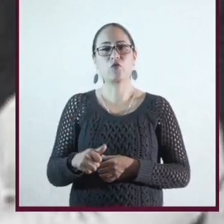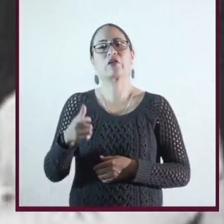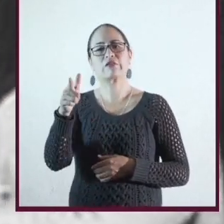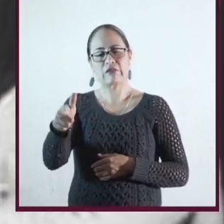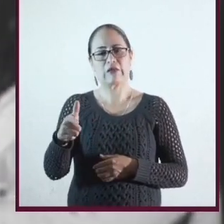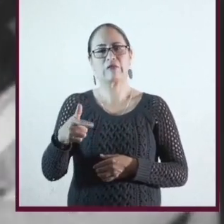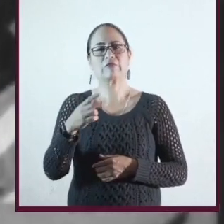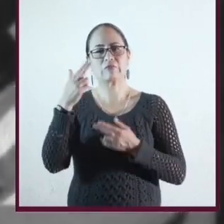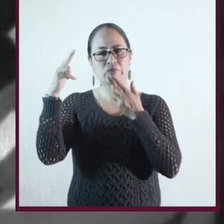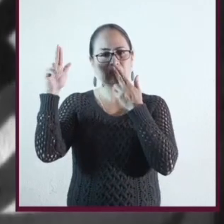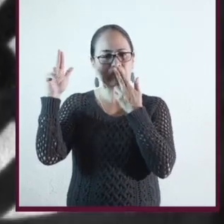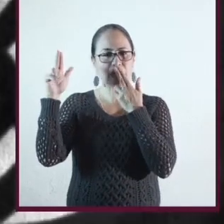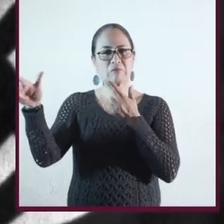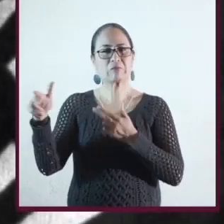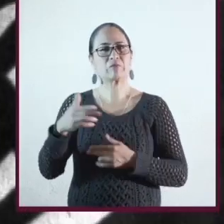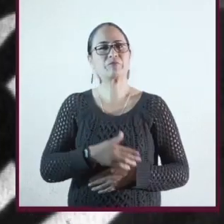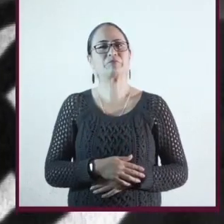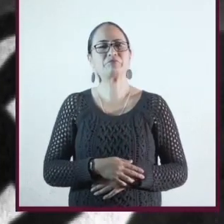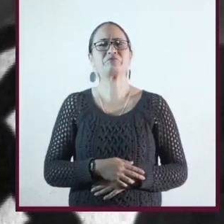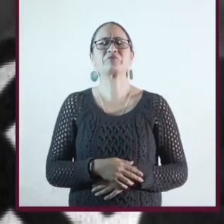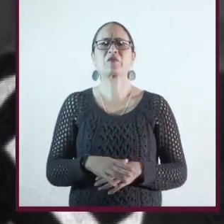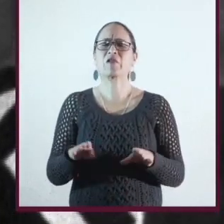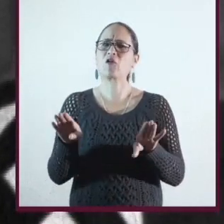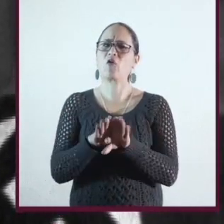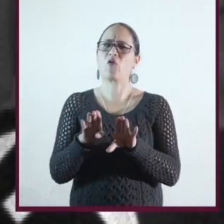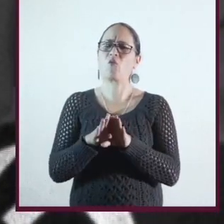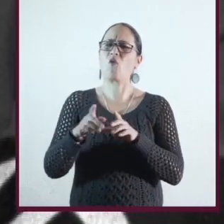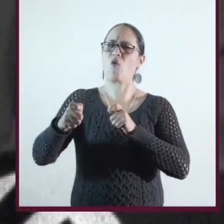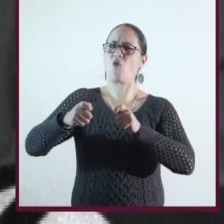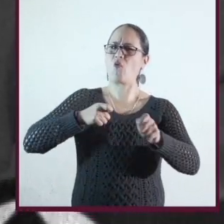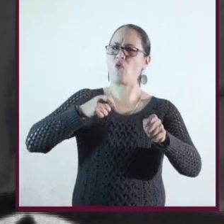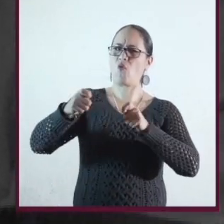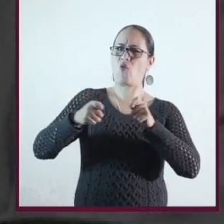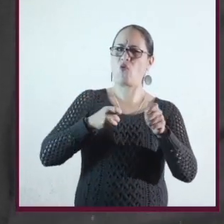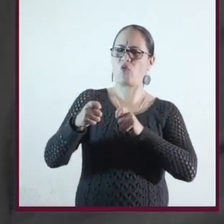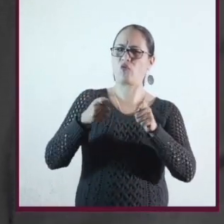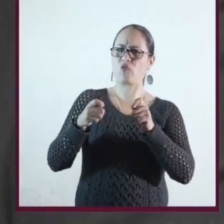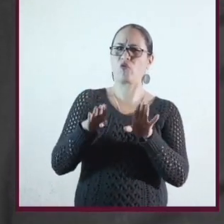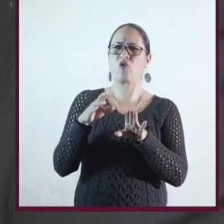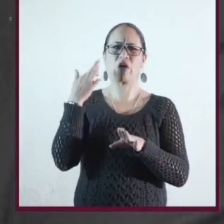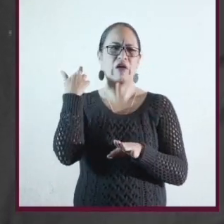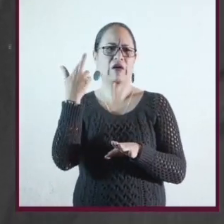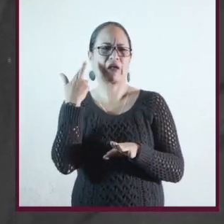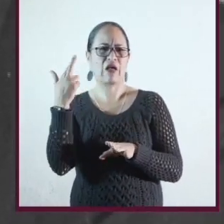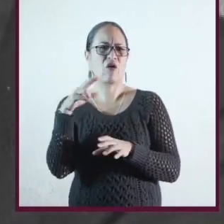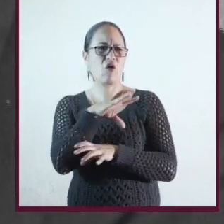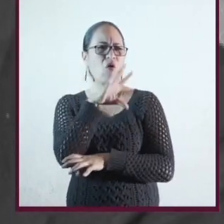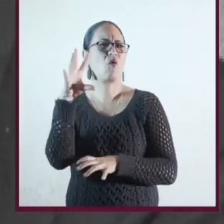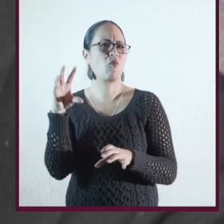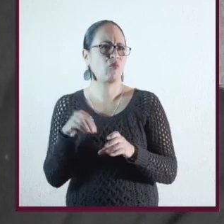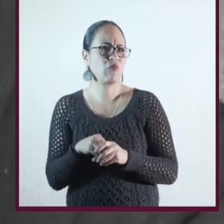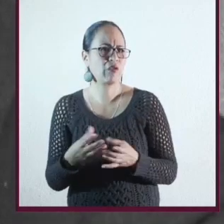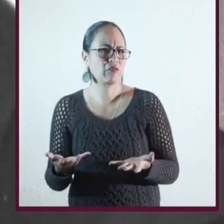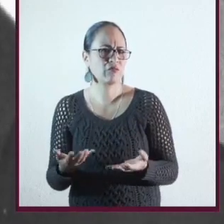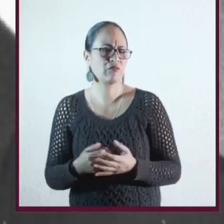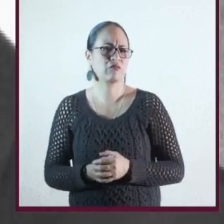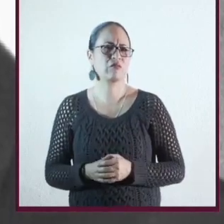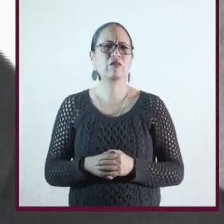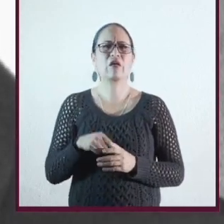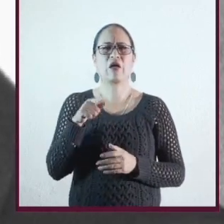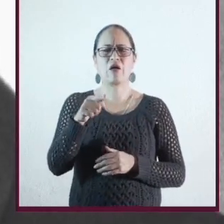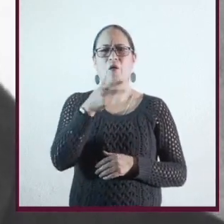total de las ondas radiofónicas. Para ello, el hábil Joseph Goebbels, utilizando todo tipo de